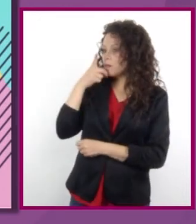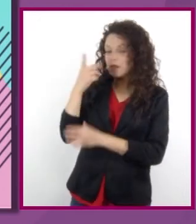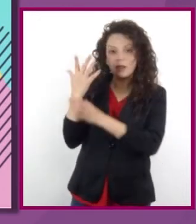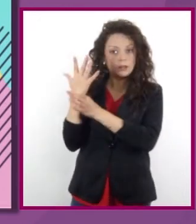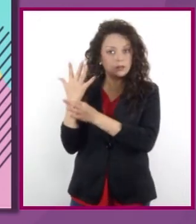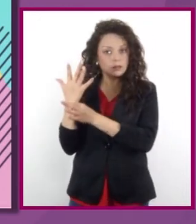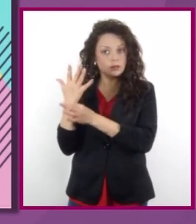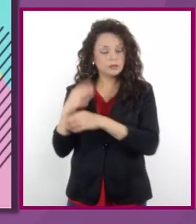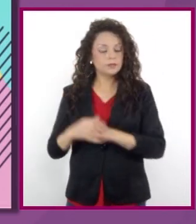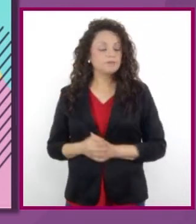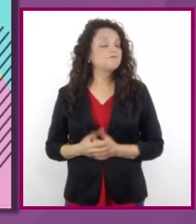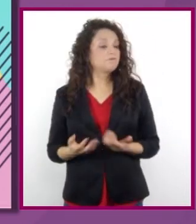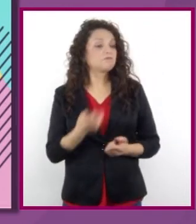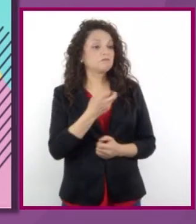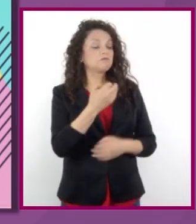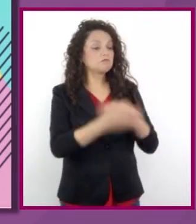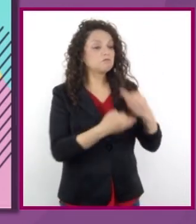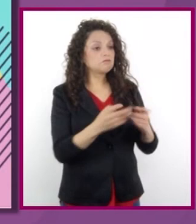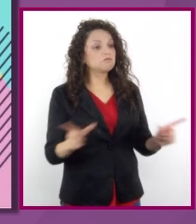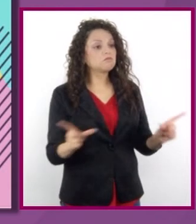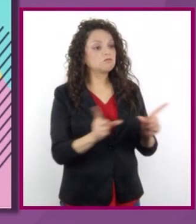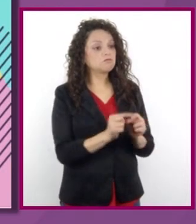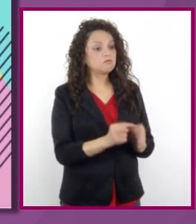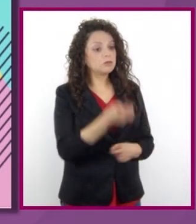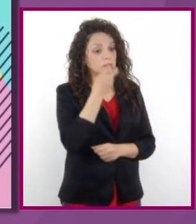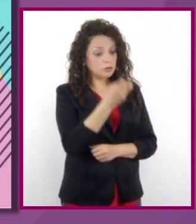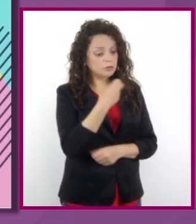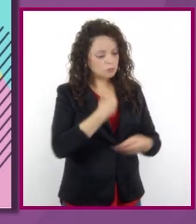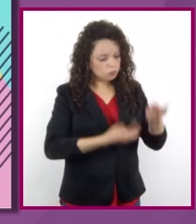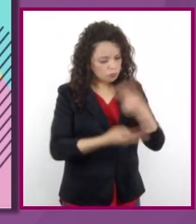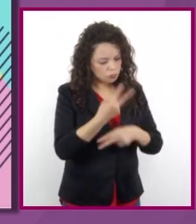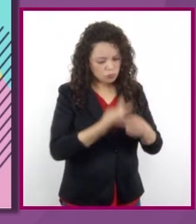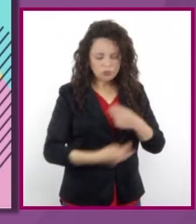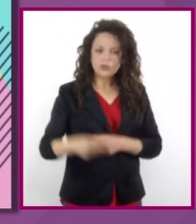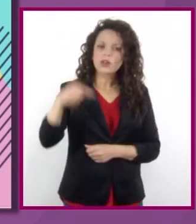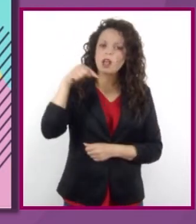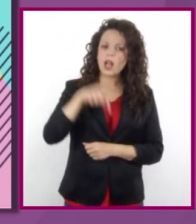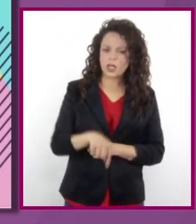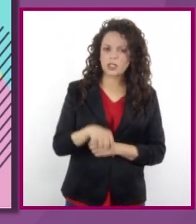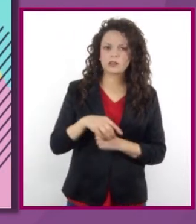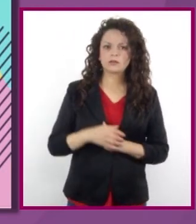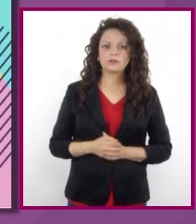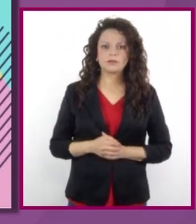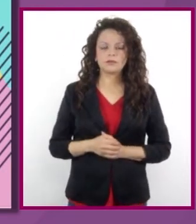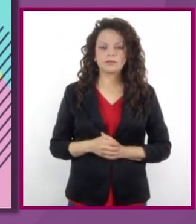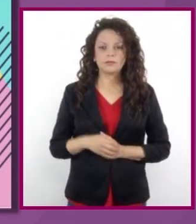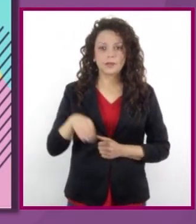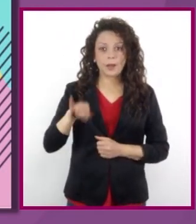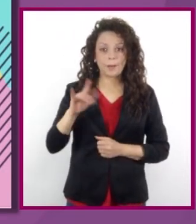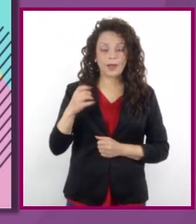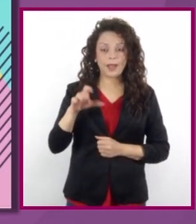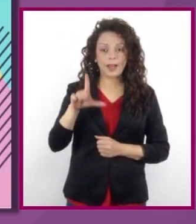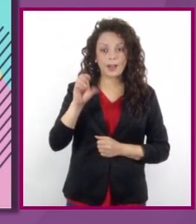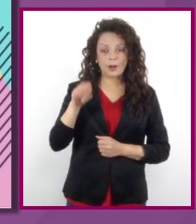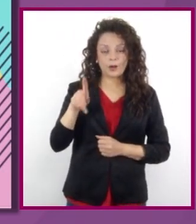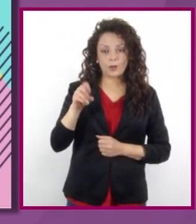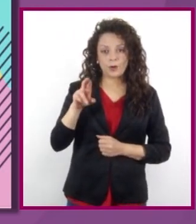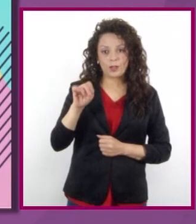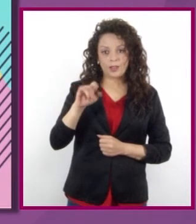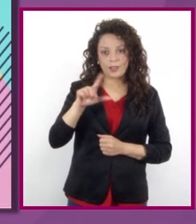Esto es todo. Con eso hemos venido, Señor nuestro. Miguel León Portilla, Visión de los